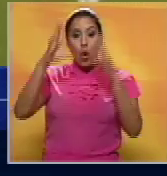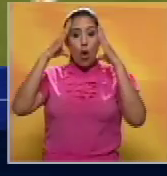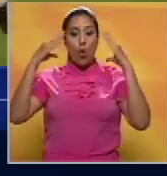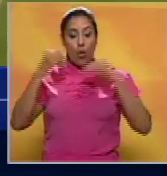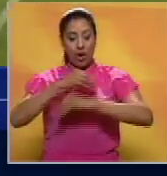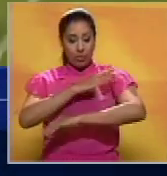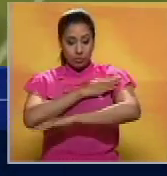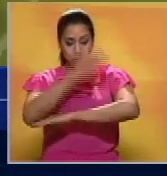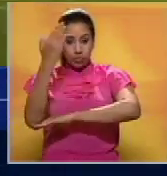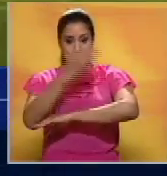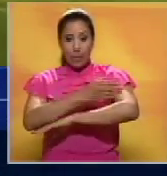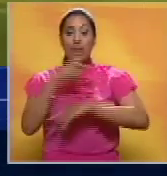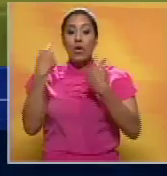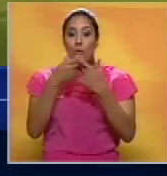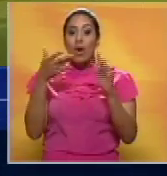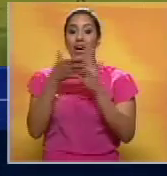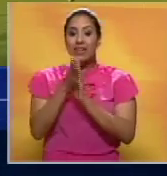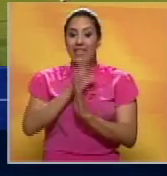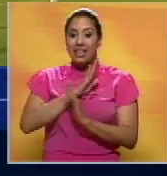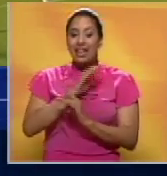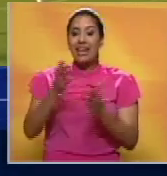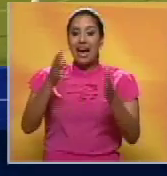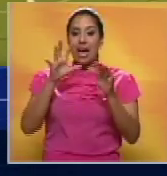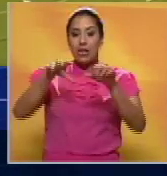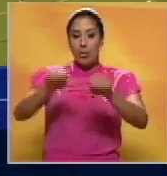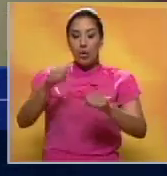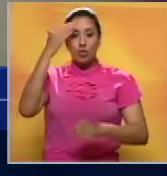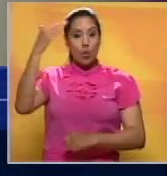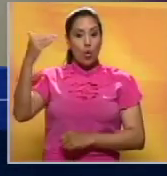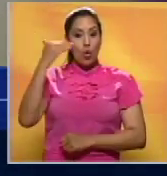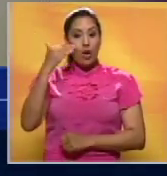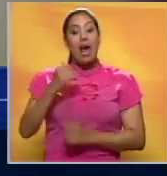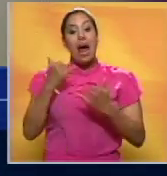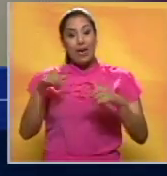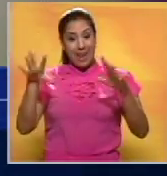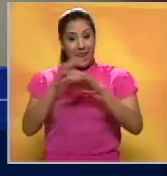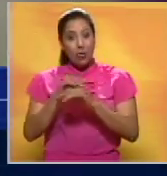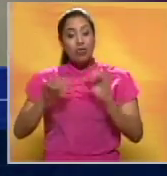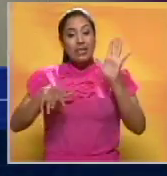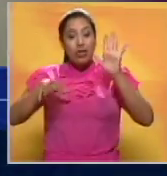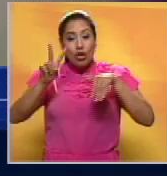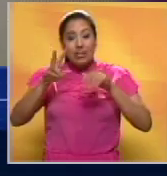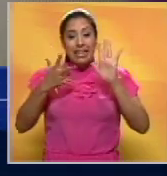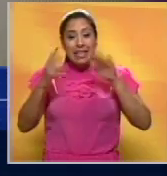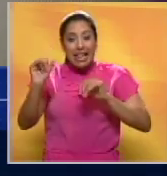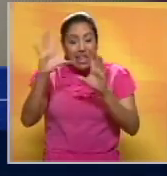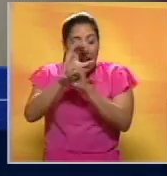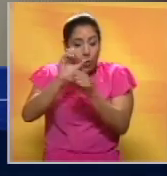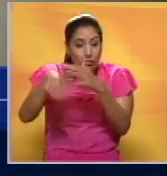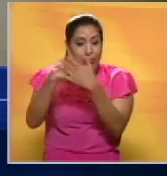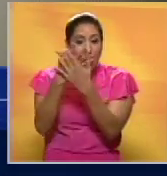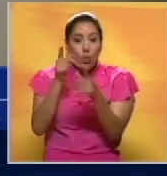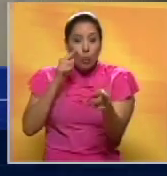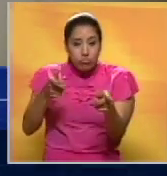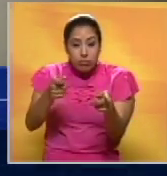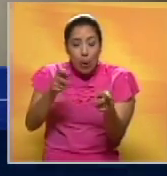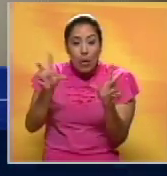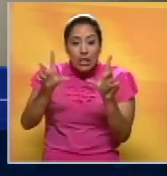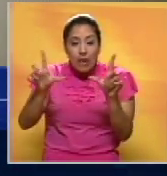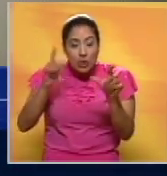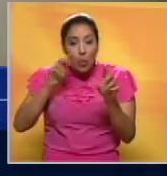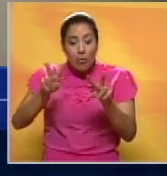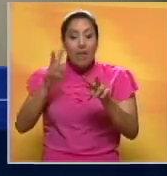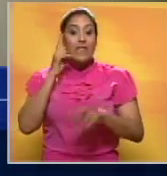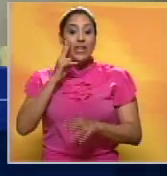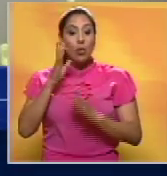Holanda e incluso la tanda de penales para ganarse el puesto en Corea. Esta noche, desde las 12:30, ustedes vivirán la pasión por